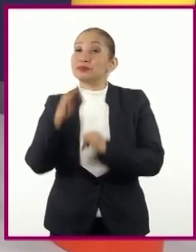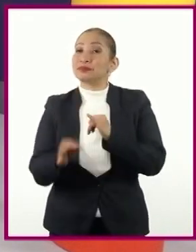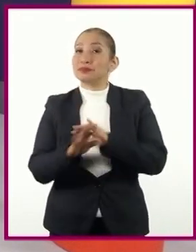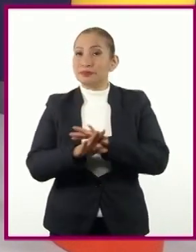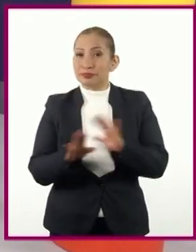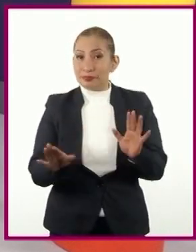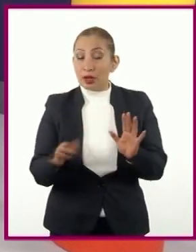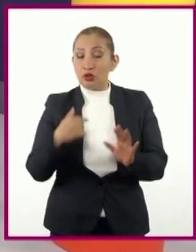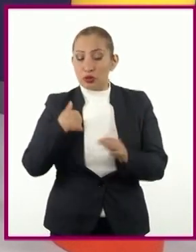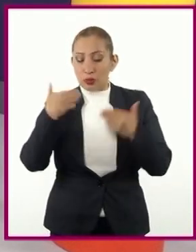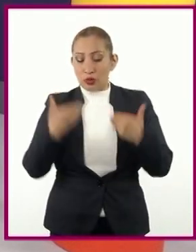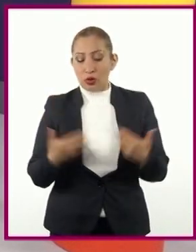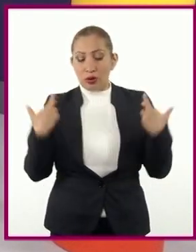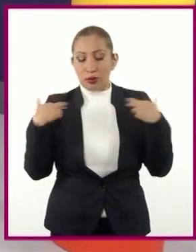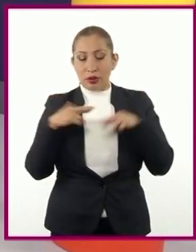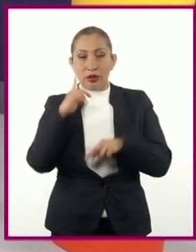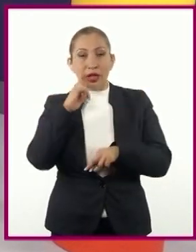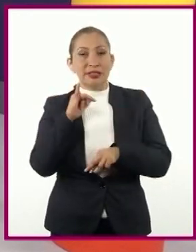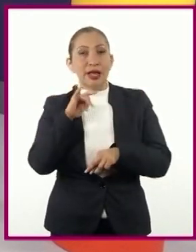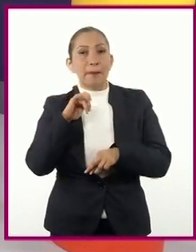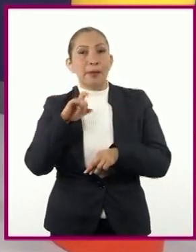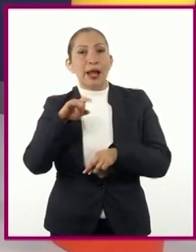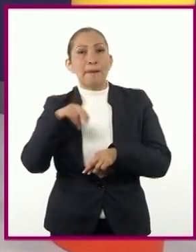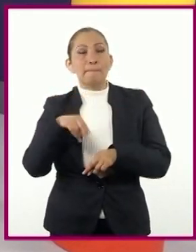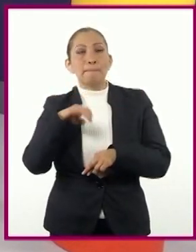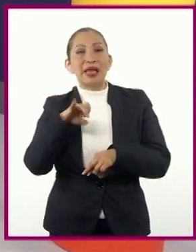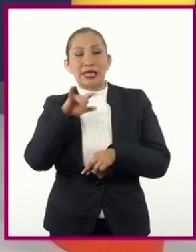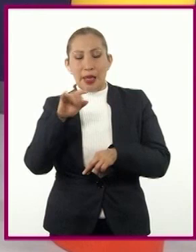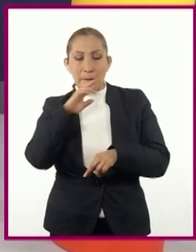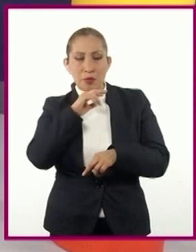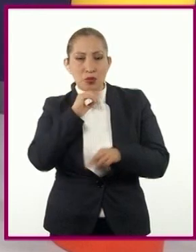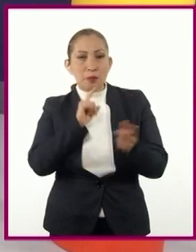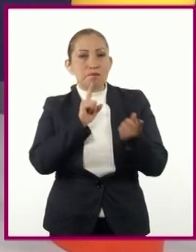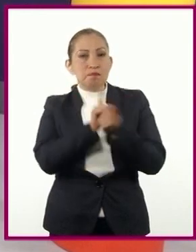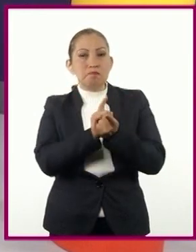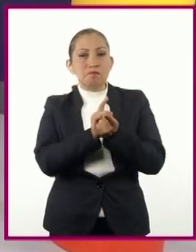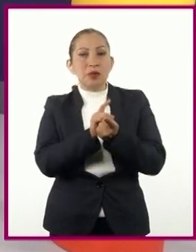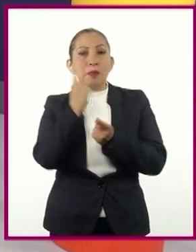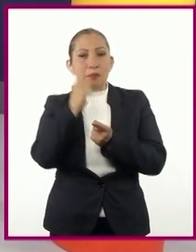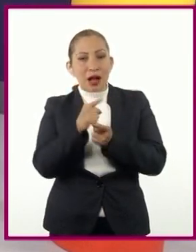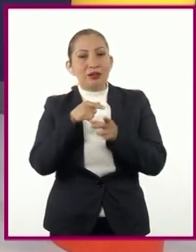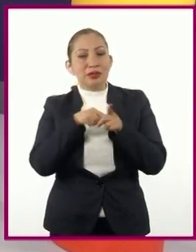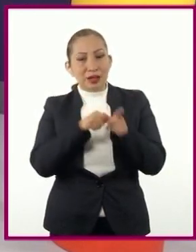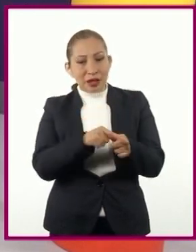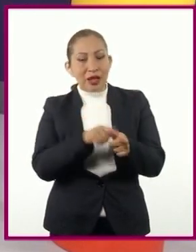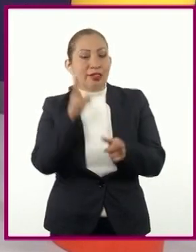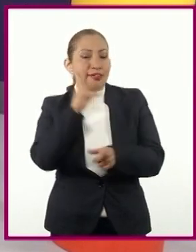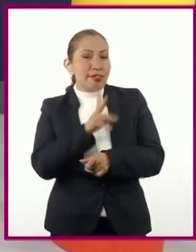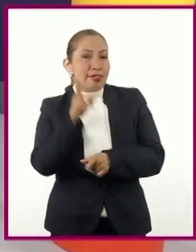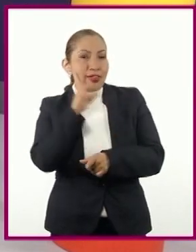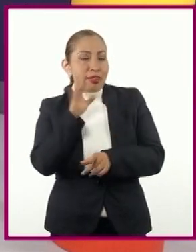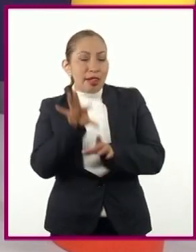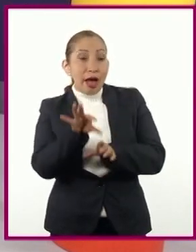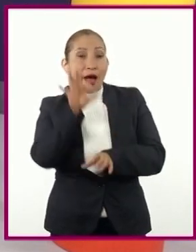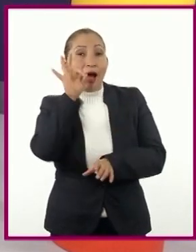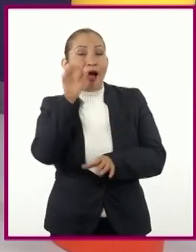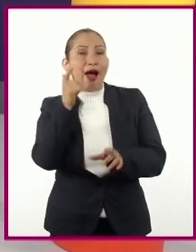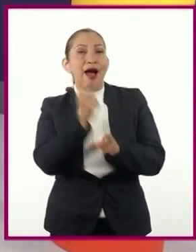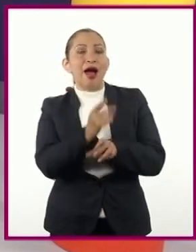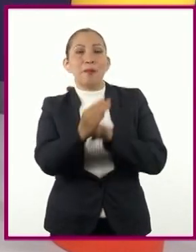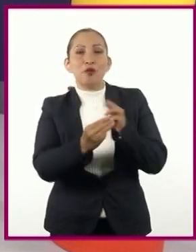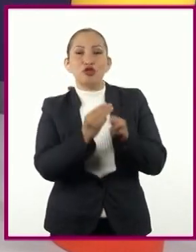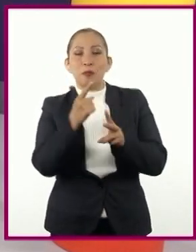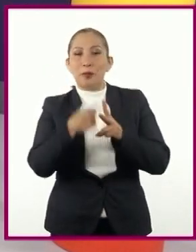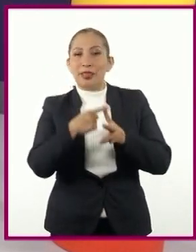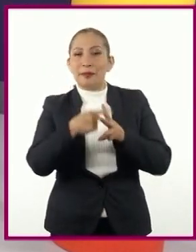finalizamos. Soy la maestra Isabel Mejía. Pronto nos encontraremos para continuar explorando y descubriendo el mundo